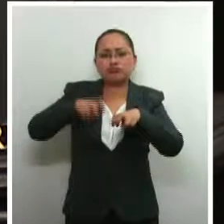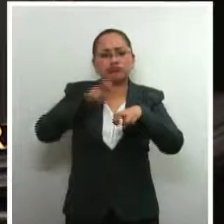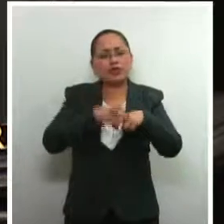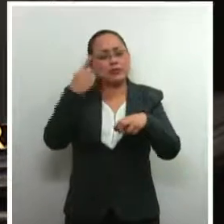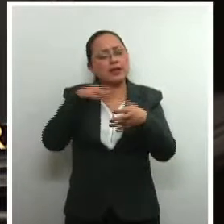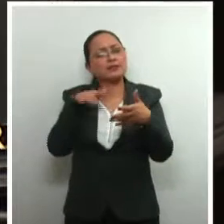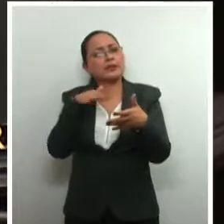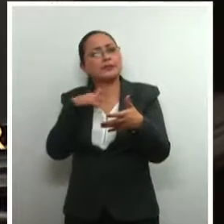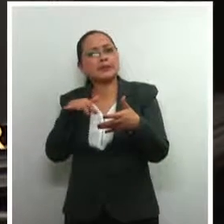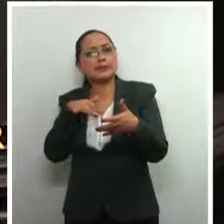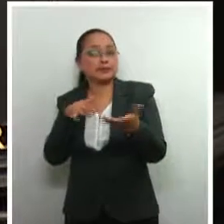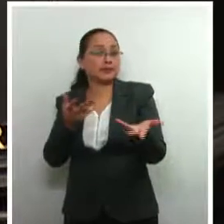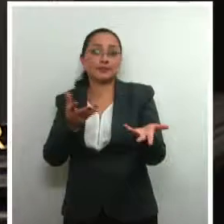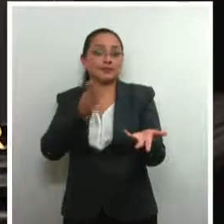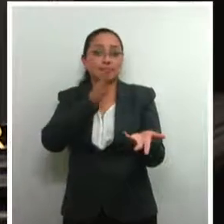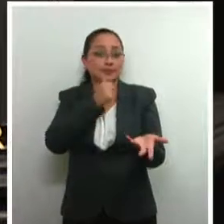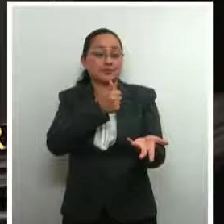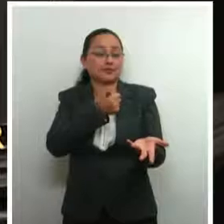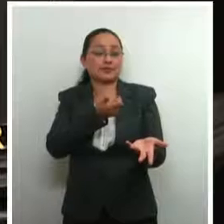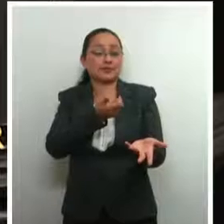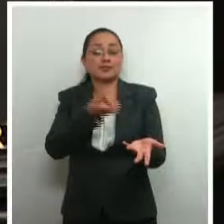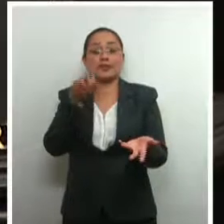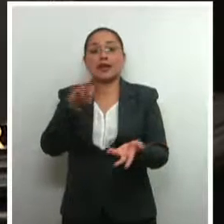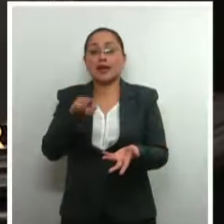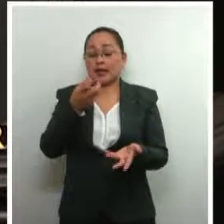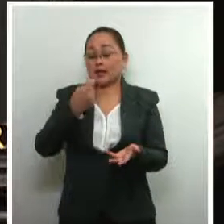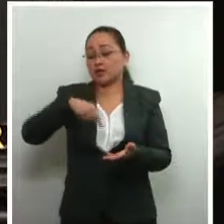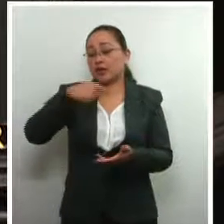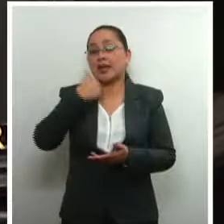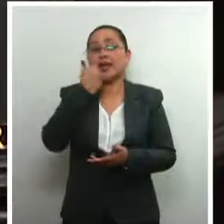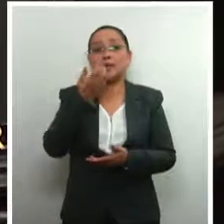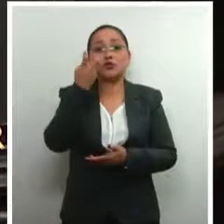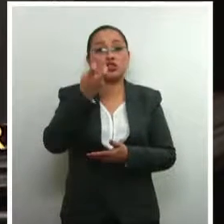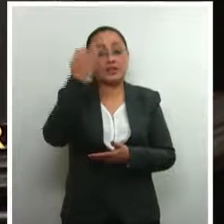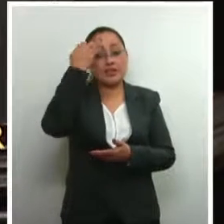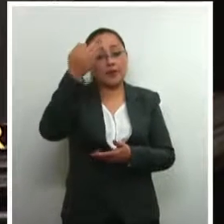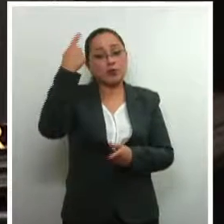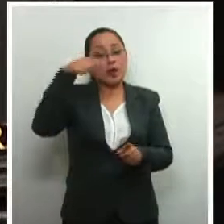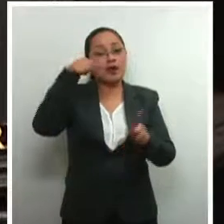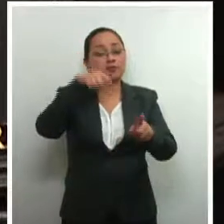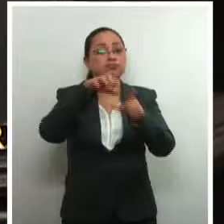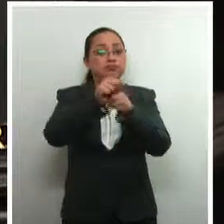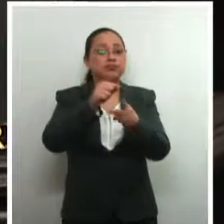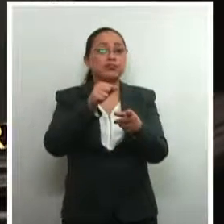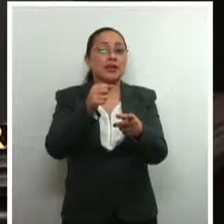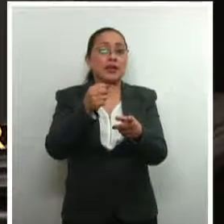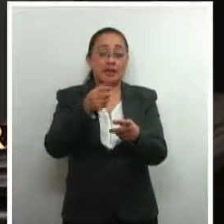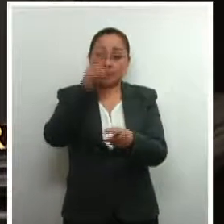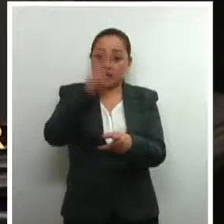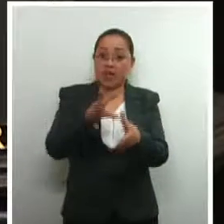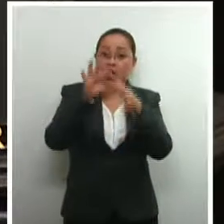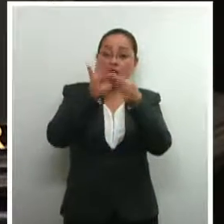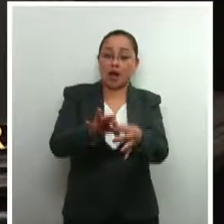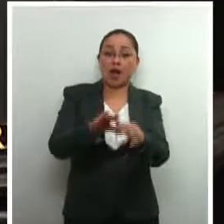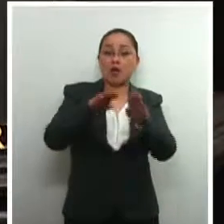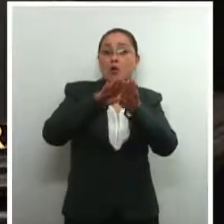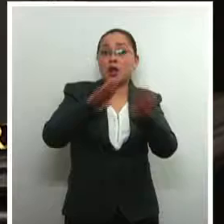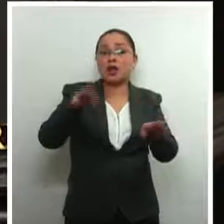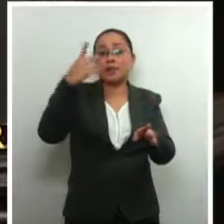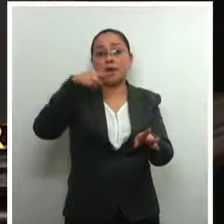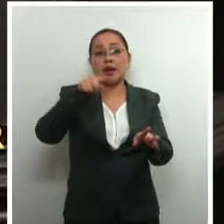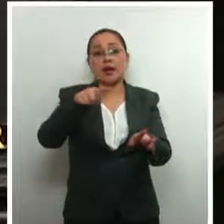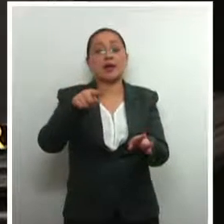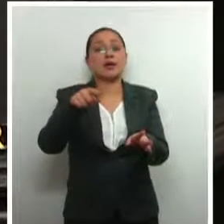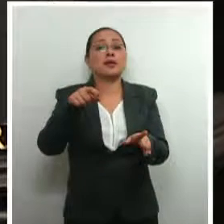Entonces queremos tener ese tiempo y queremos entonces que haya realmente una igualdad sustantiva